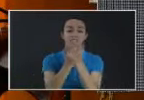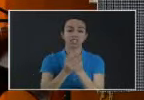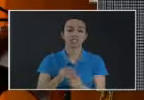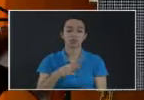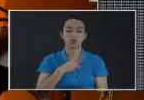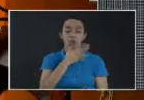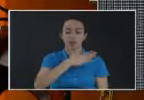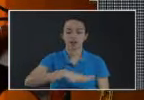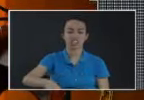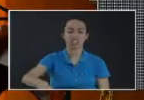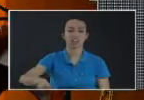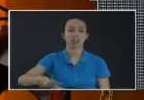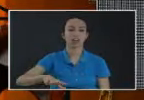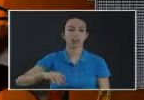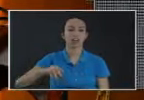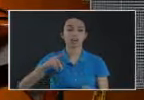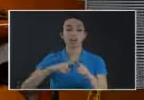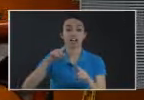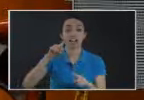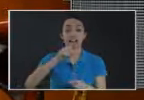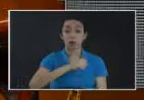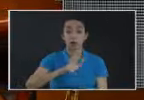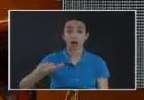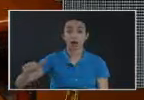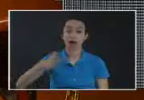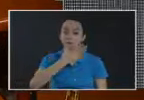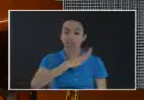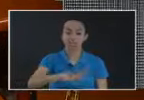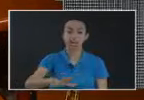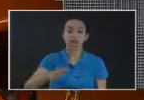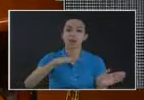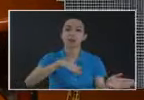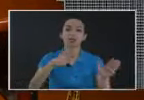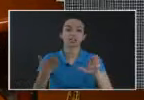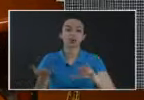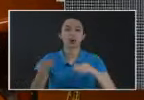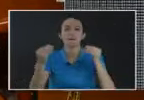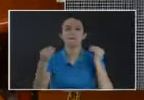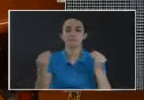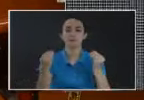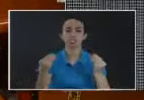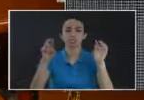aquellas aguas amargas, murió mucha gente.